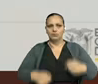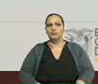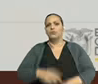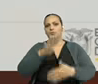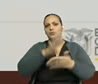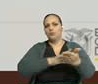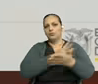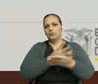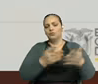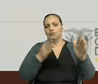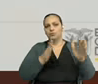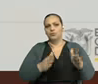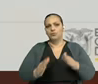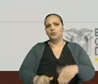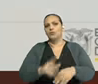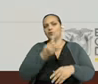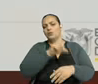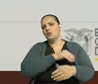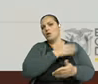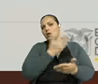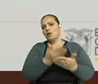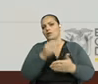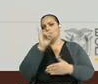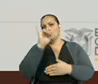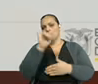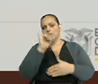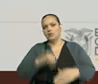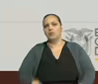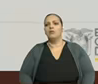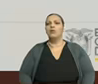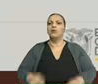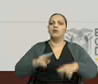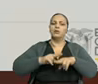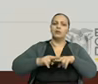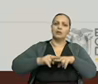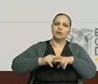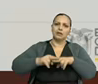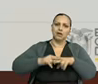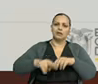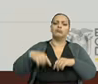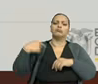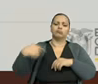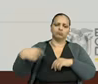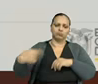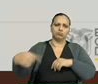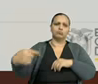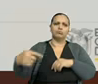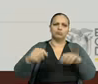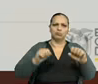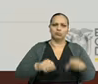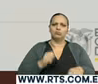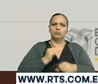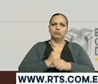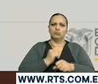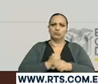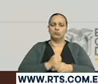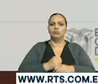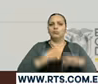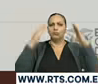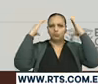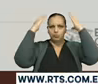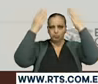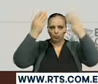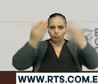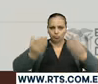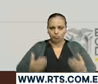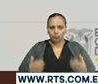Taxis, transporte mixto, par e impar, podrán circular todos los días. Transporte institucional circula sin